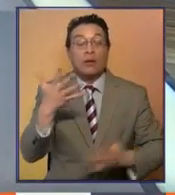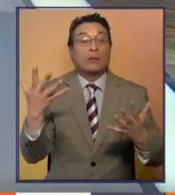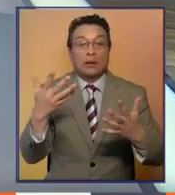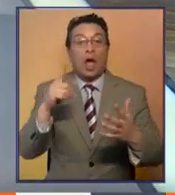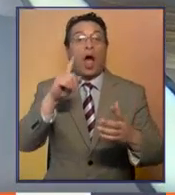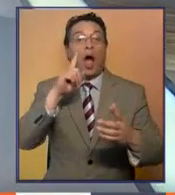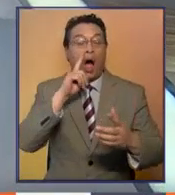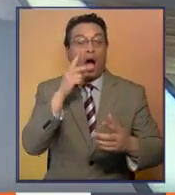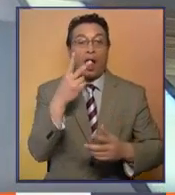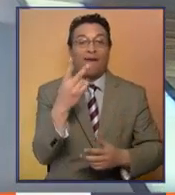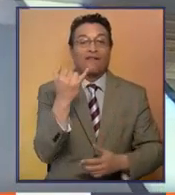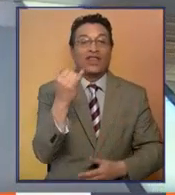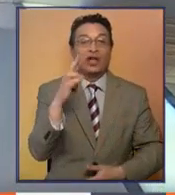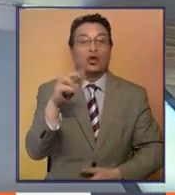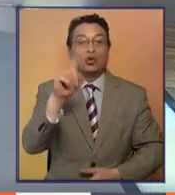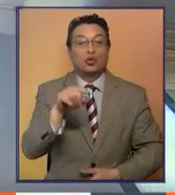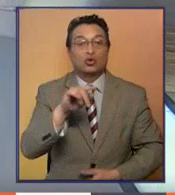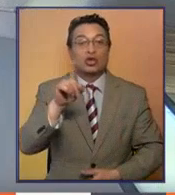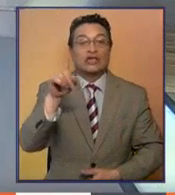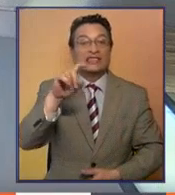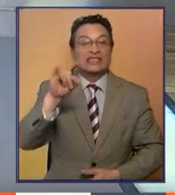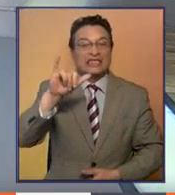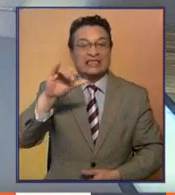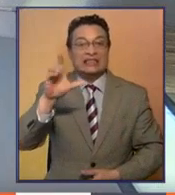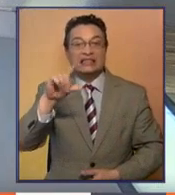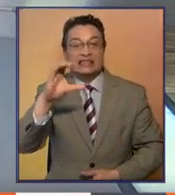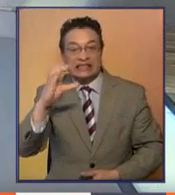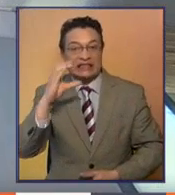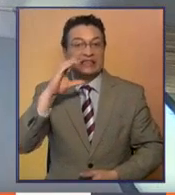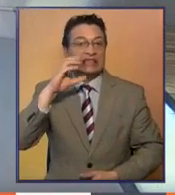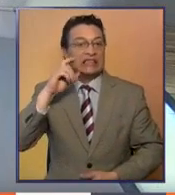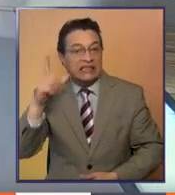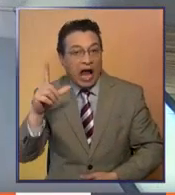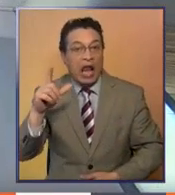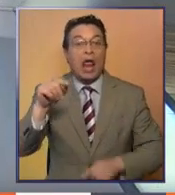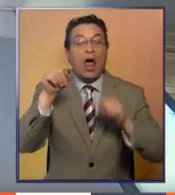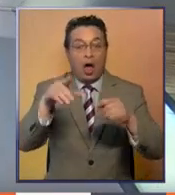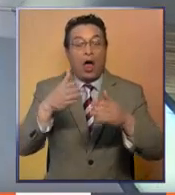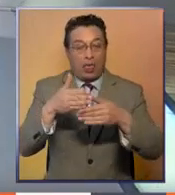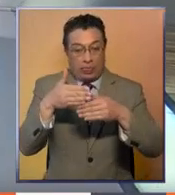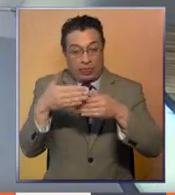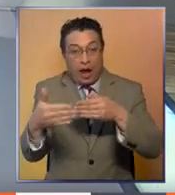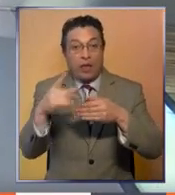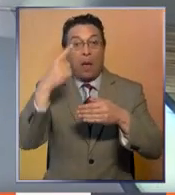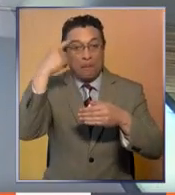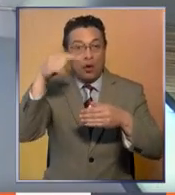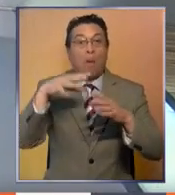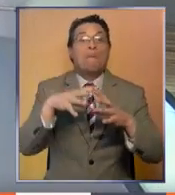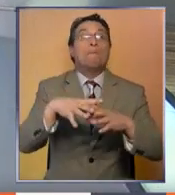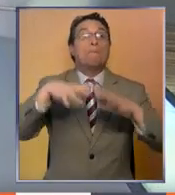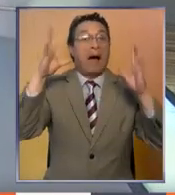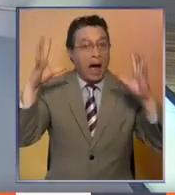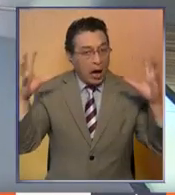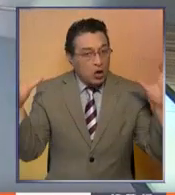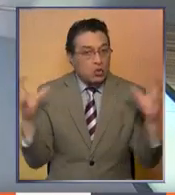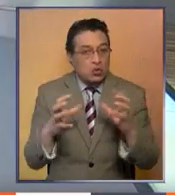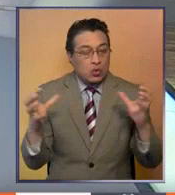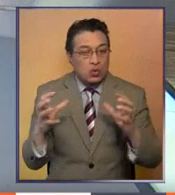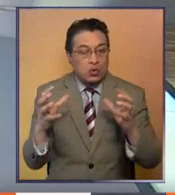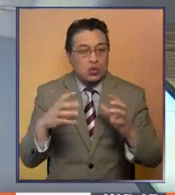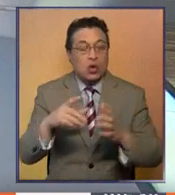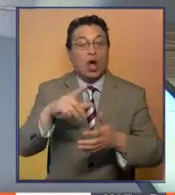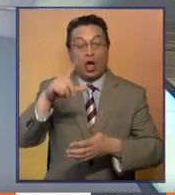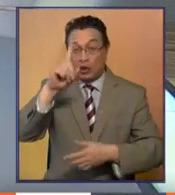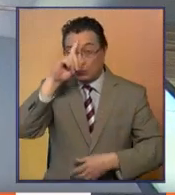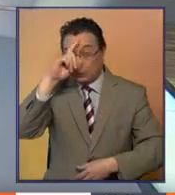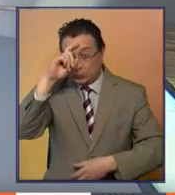del virus sincicial que este invierno llegó retrasado, pero con mayor agresividad que en otros años. Los centros asistenciales